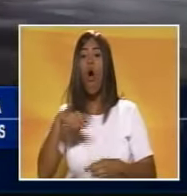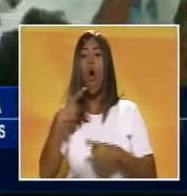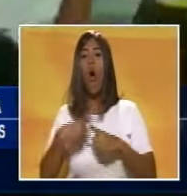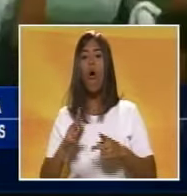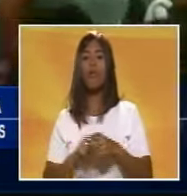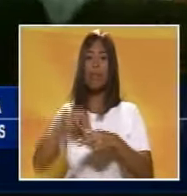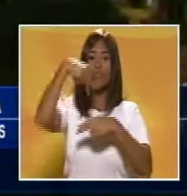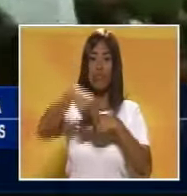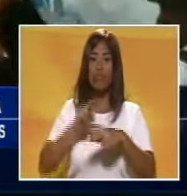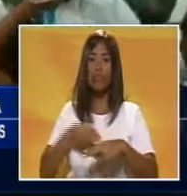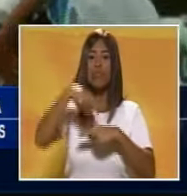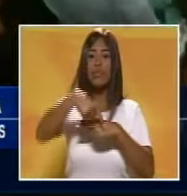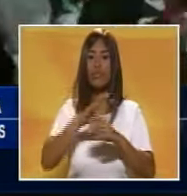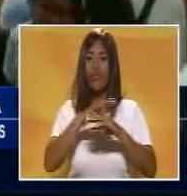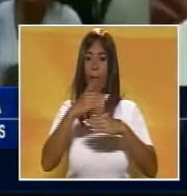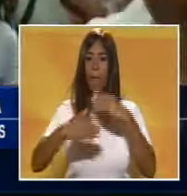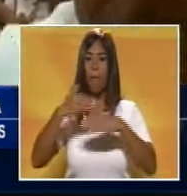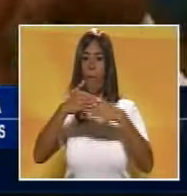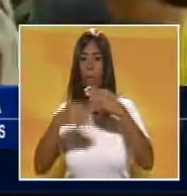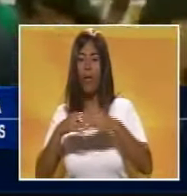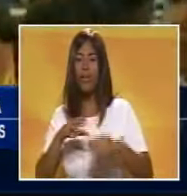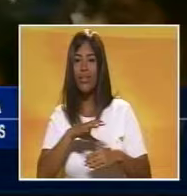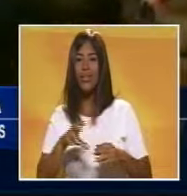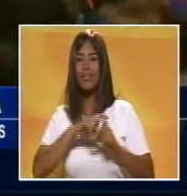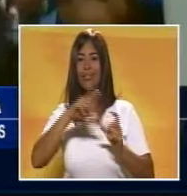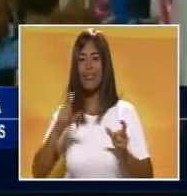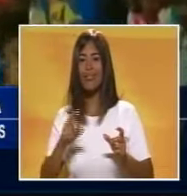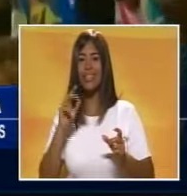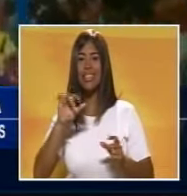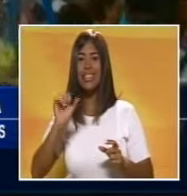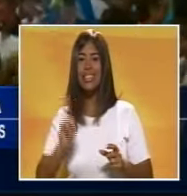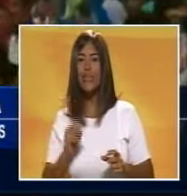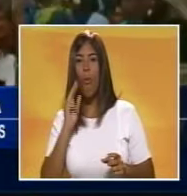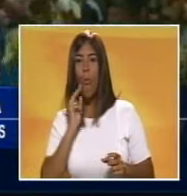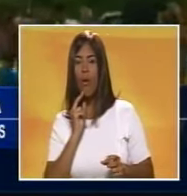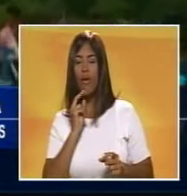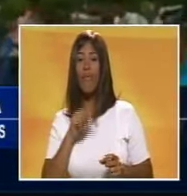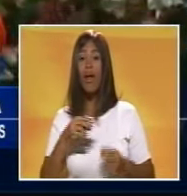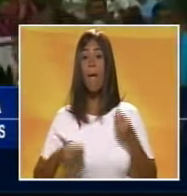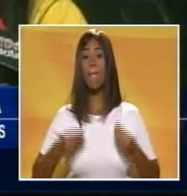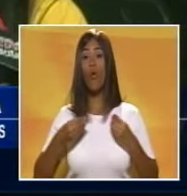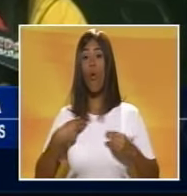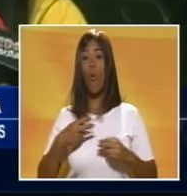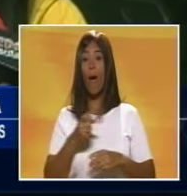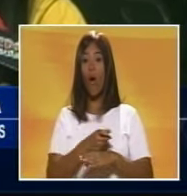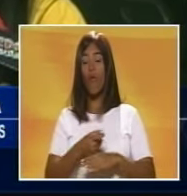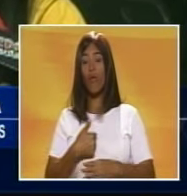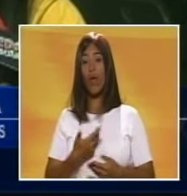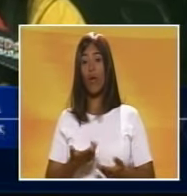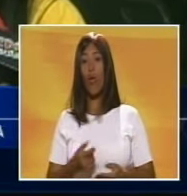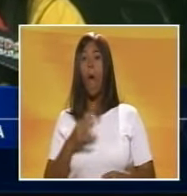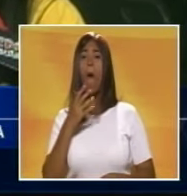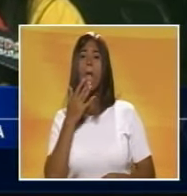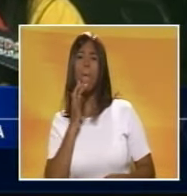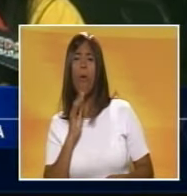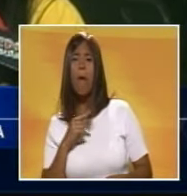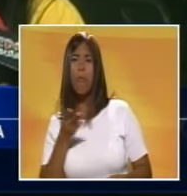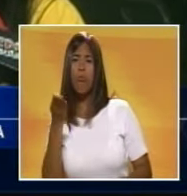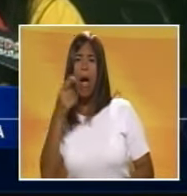y saltaron las barricadas en el puente Simón Bolívar, situaciones que preocupan a la mandataria regional. Porque si se llega a generar